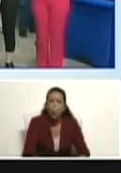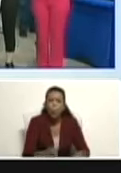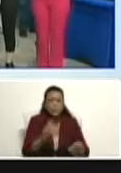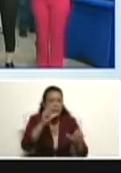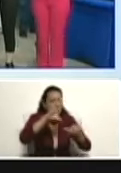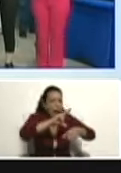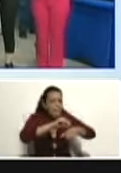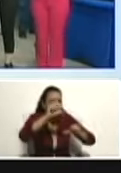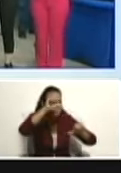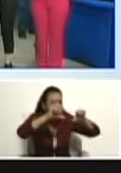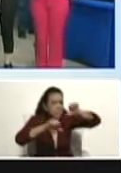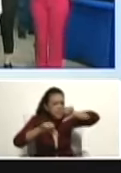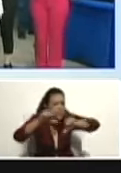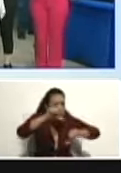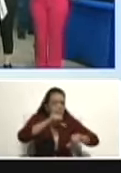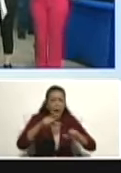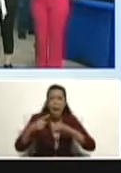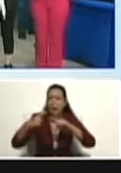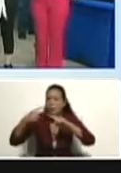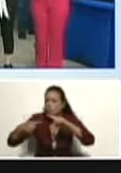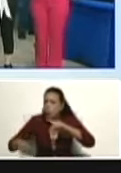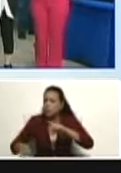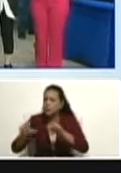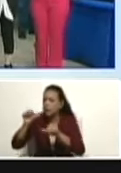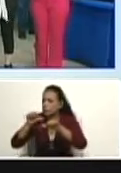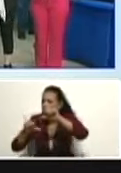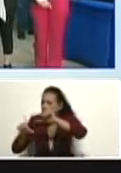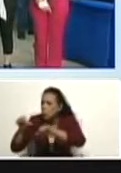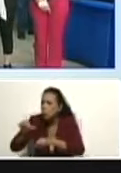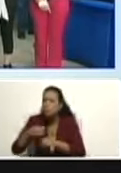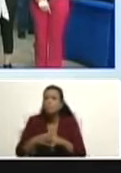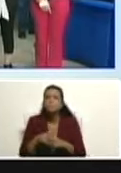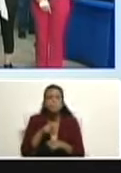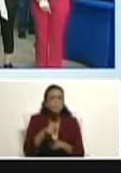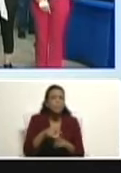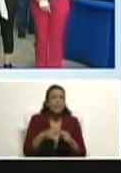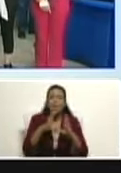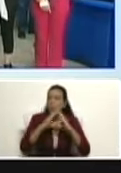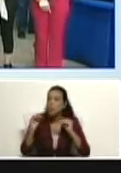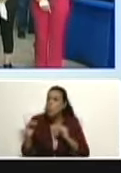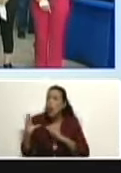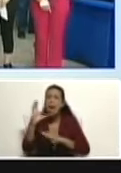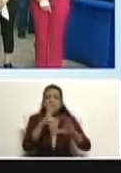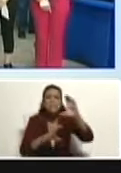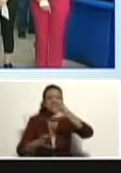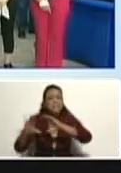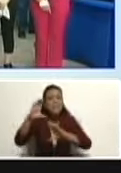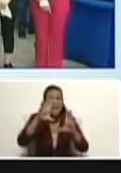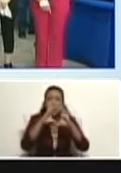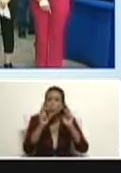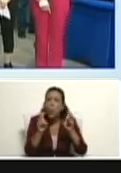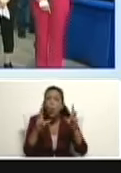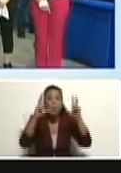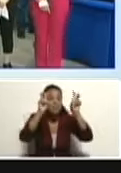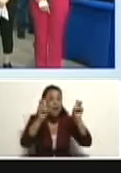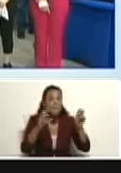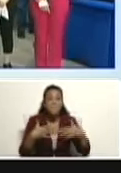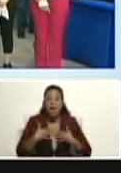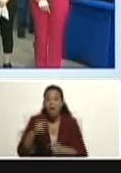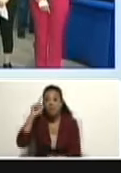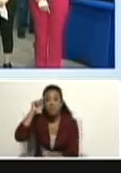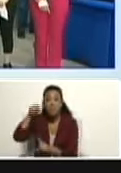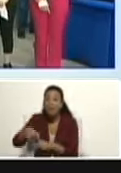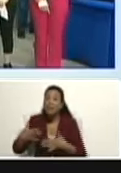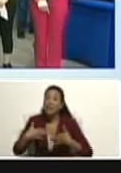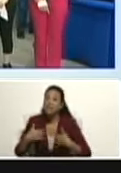telemedicina, en la electromedicina y en todas las ciencias de la salud.